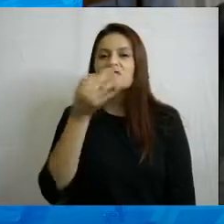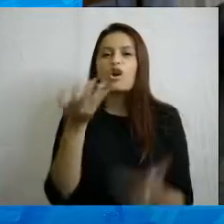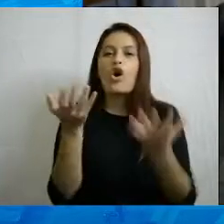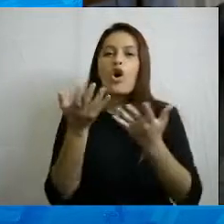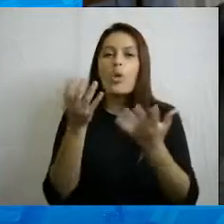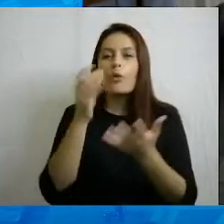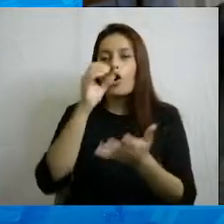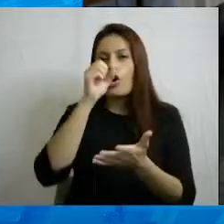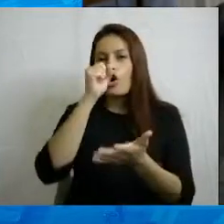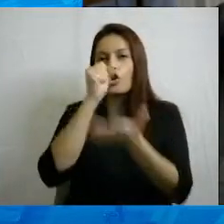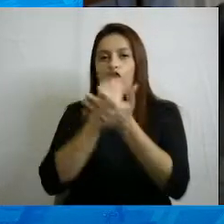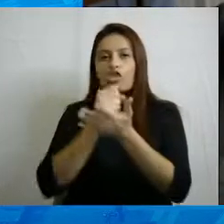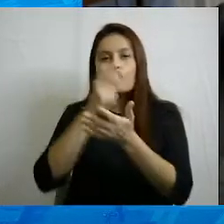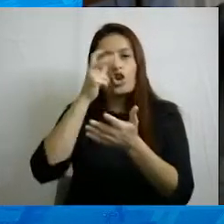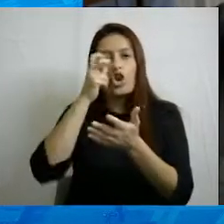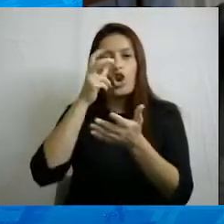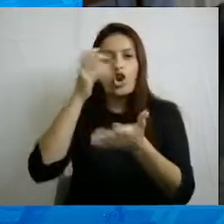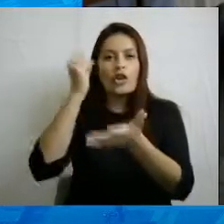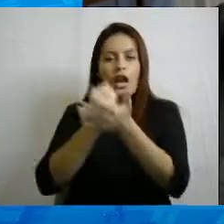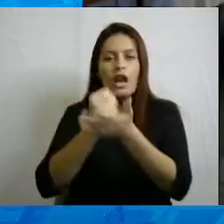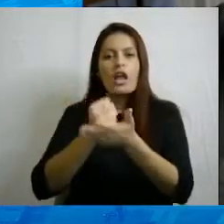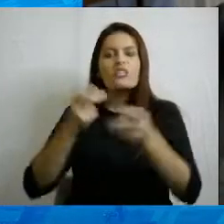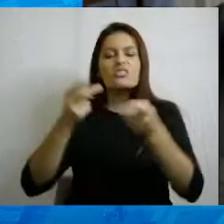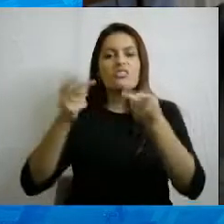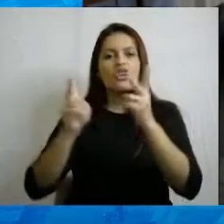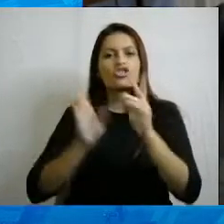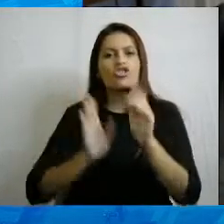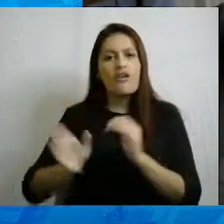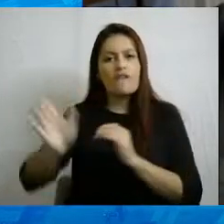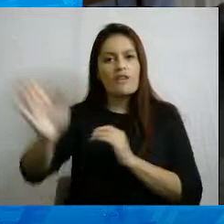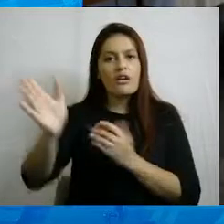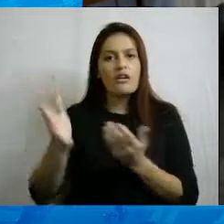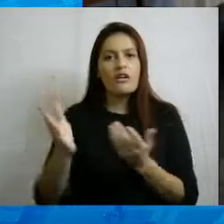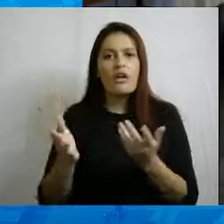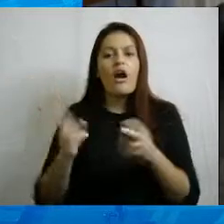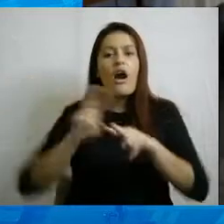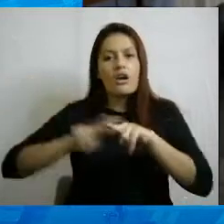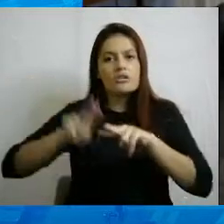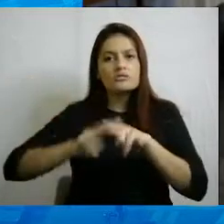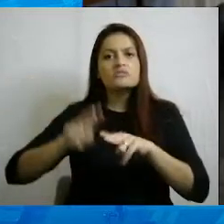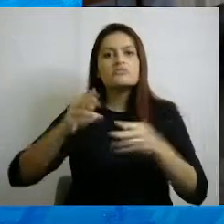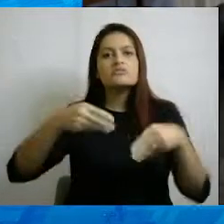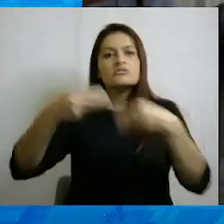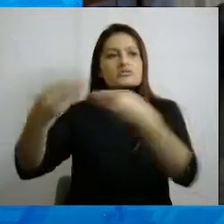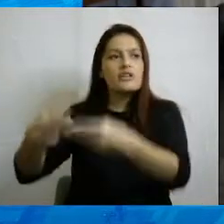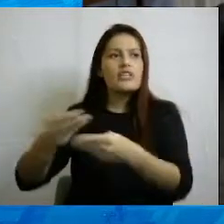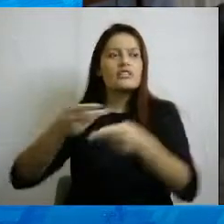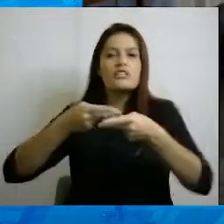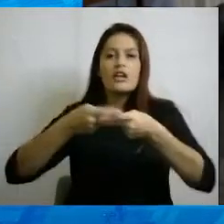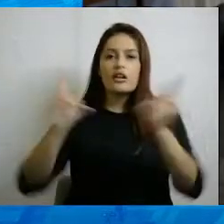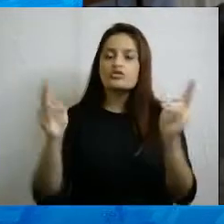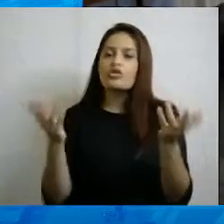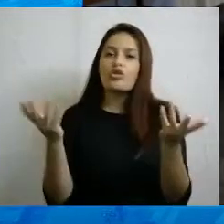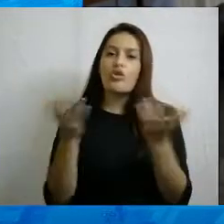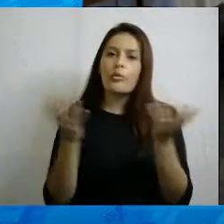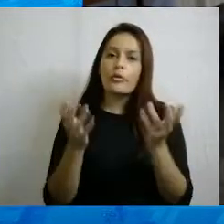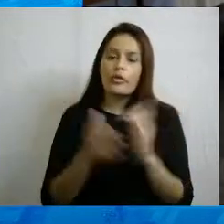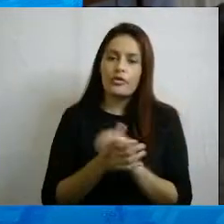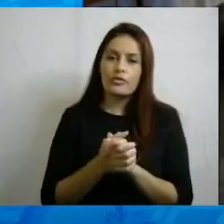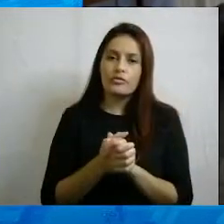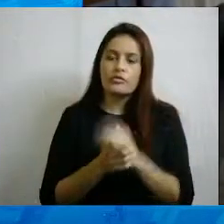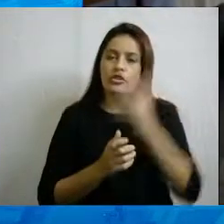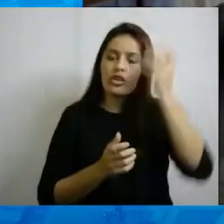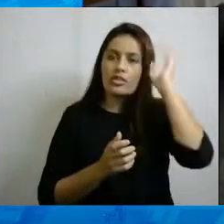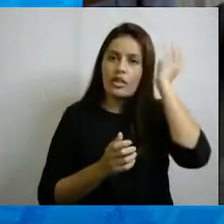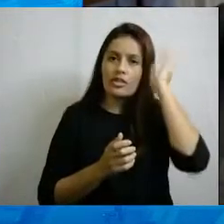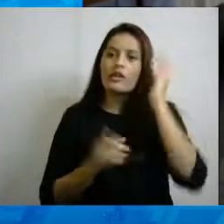estas sesiones de derecho sabiendo que esto es ilegal. Esa es la parte que nosotros no entendemos, porque, como le